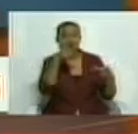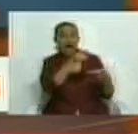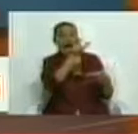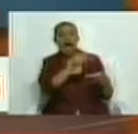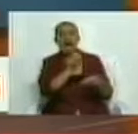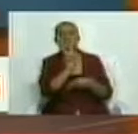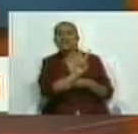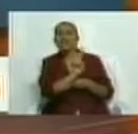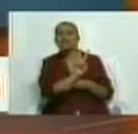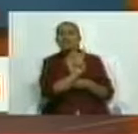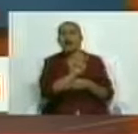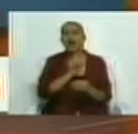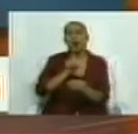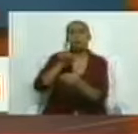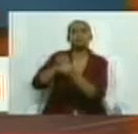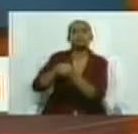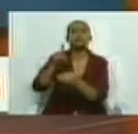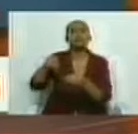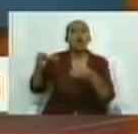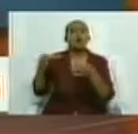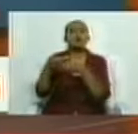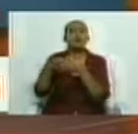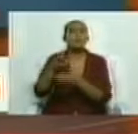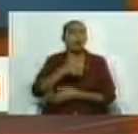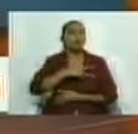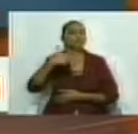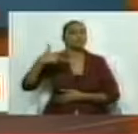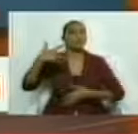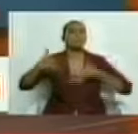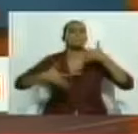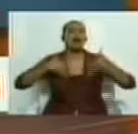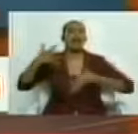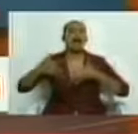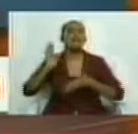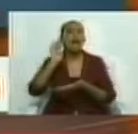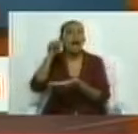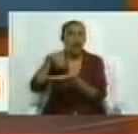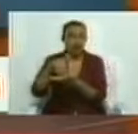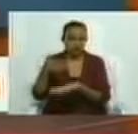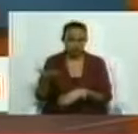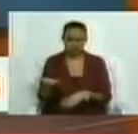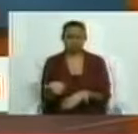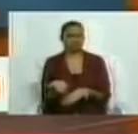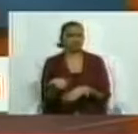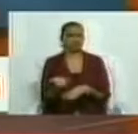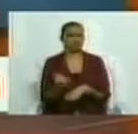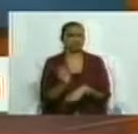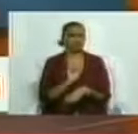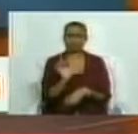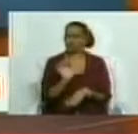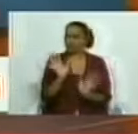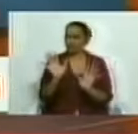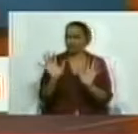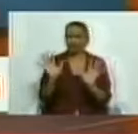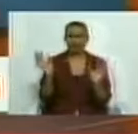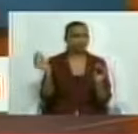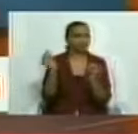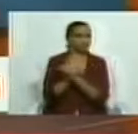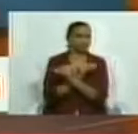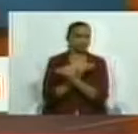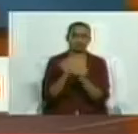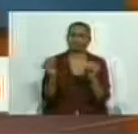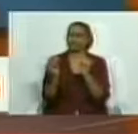así sucesivamente póngale oído a eso porque no es casual y por